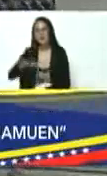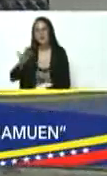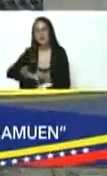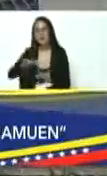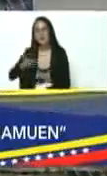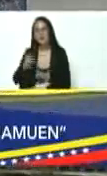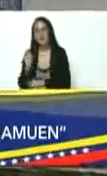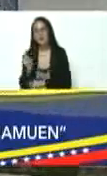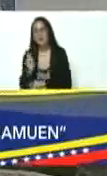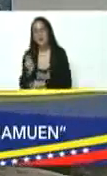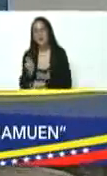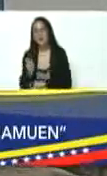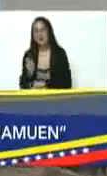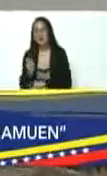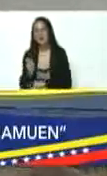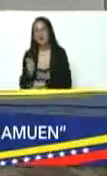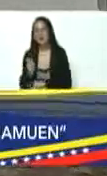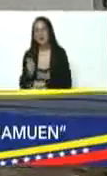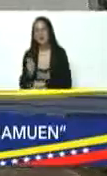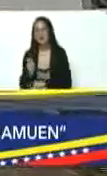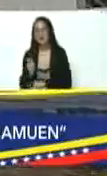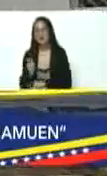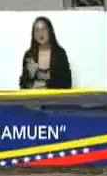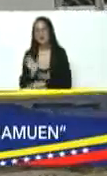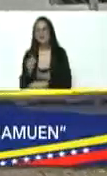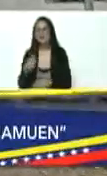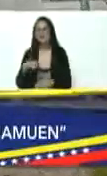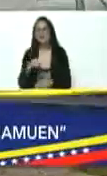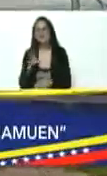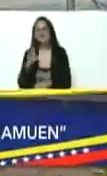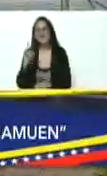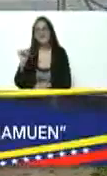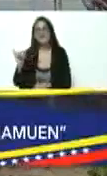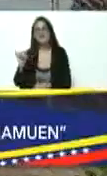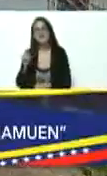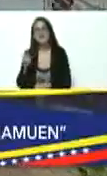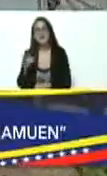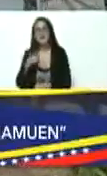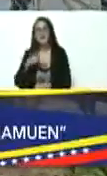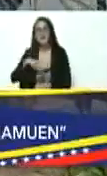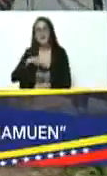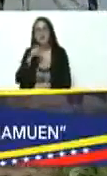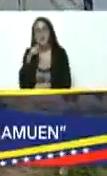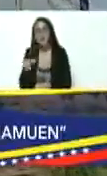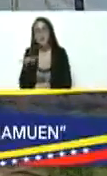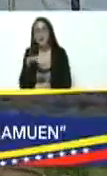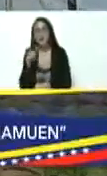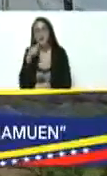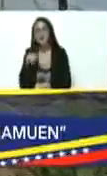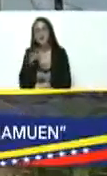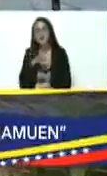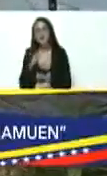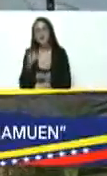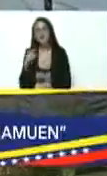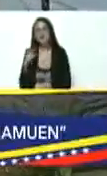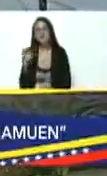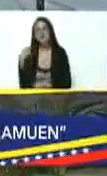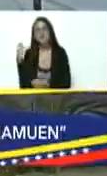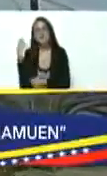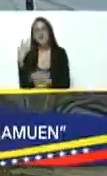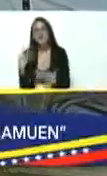importante tarea y sobre todo nuestro CDI, nuestro pueblo, el pueblo de Llano Seco que se vino